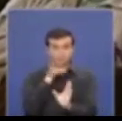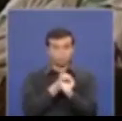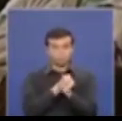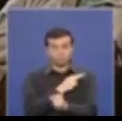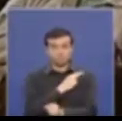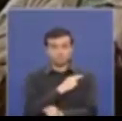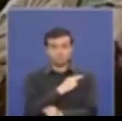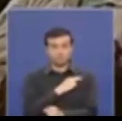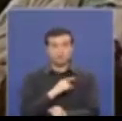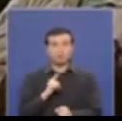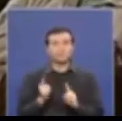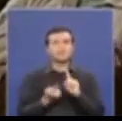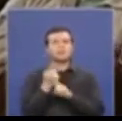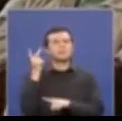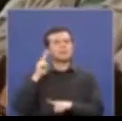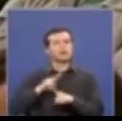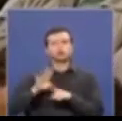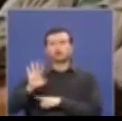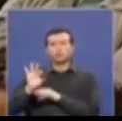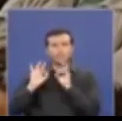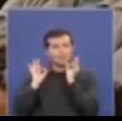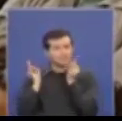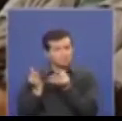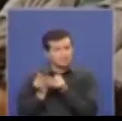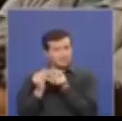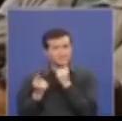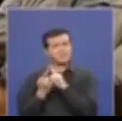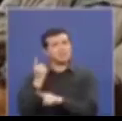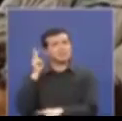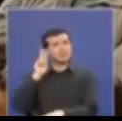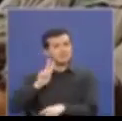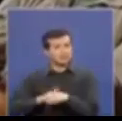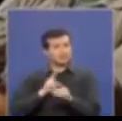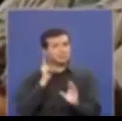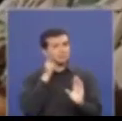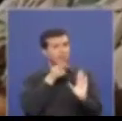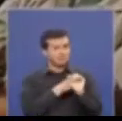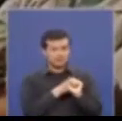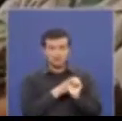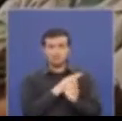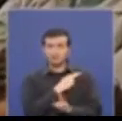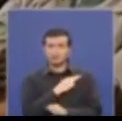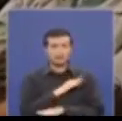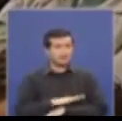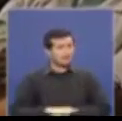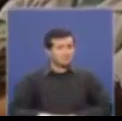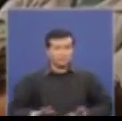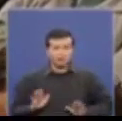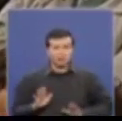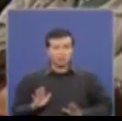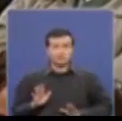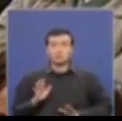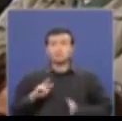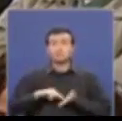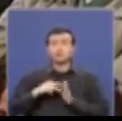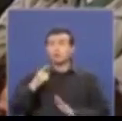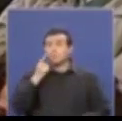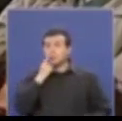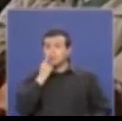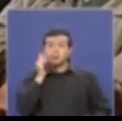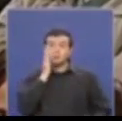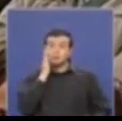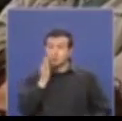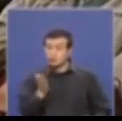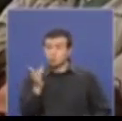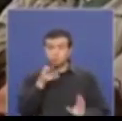universidad son primeras generaciones que son parte del sistema de educación superior. Es decir, sus padres y sus madres